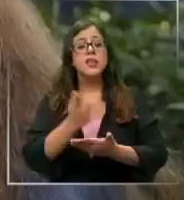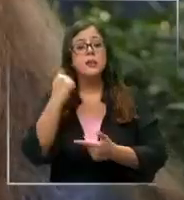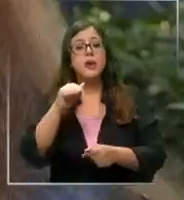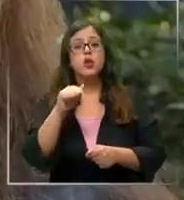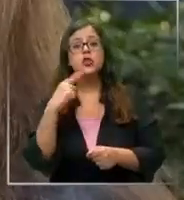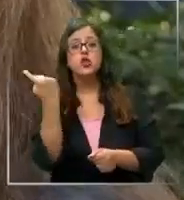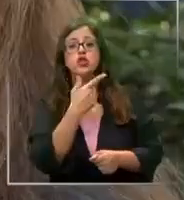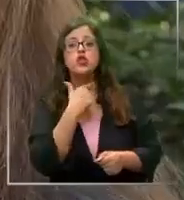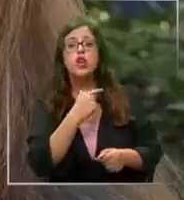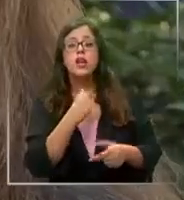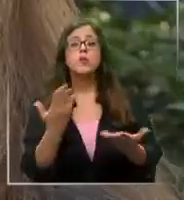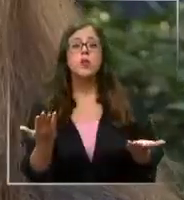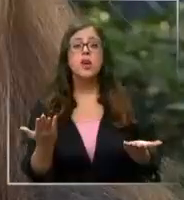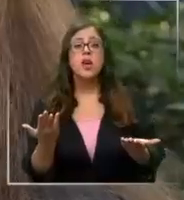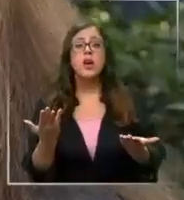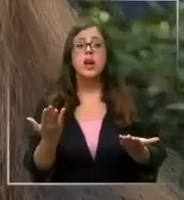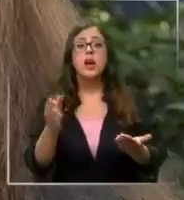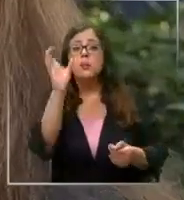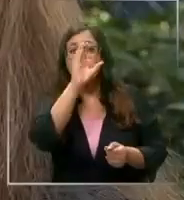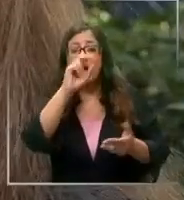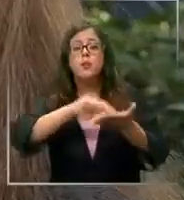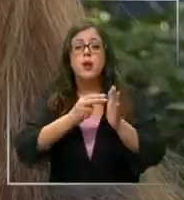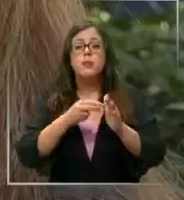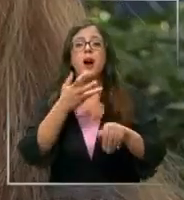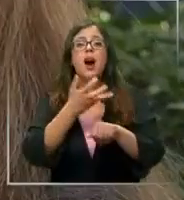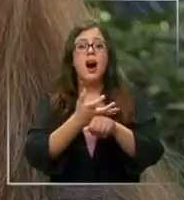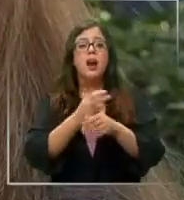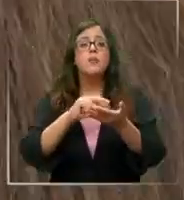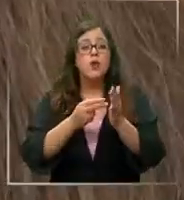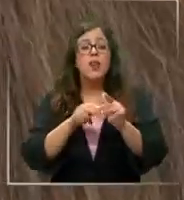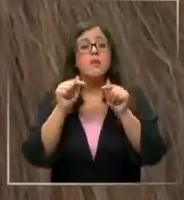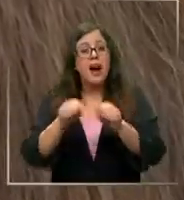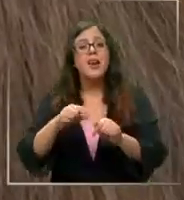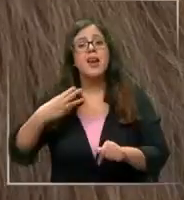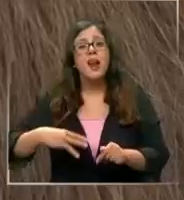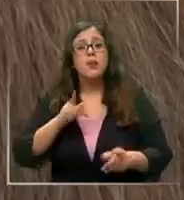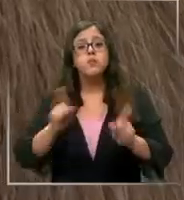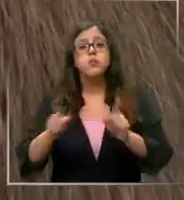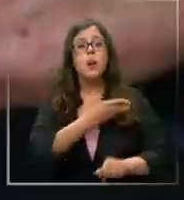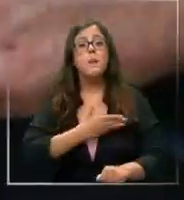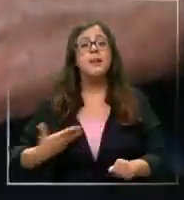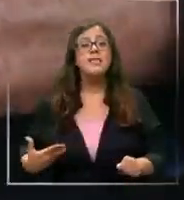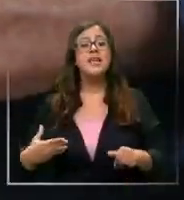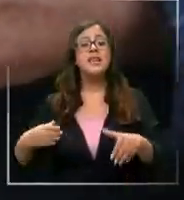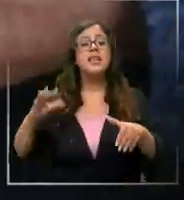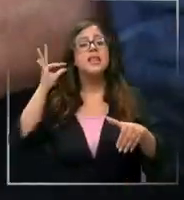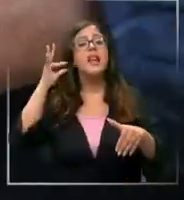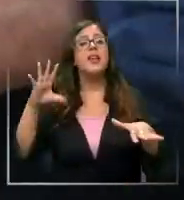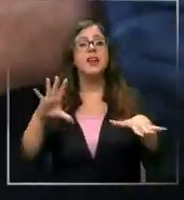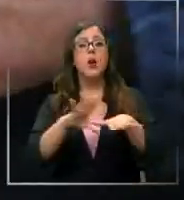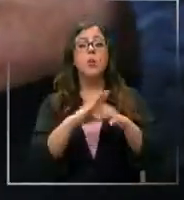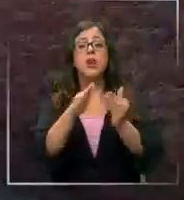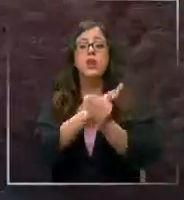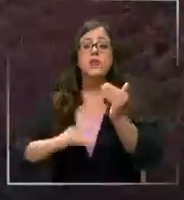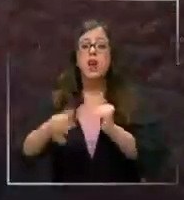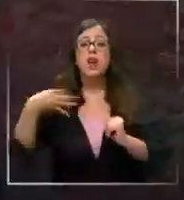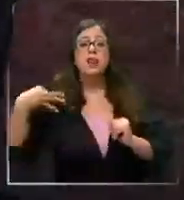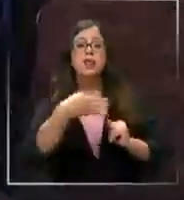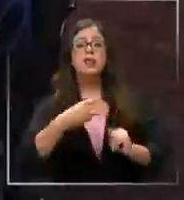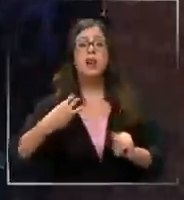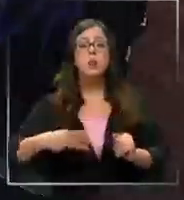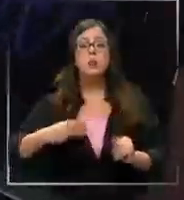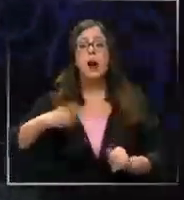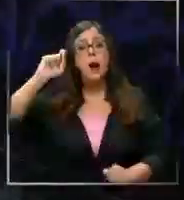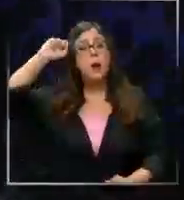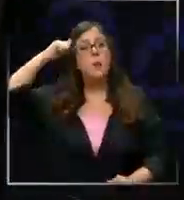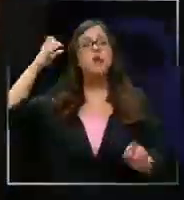ir al fondo de los problemas, hay deficiencias en la gestión municipal. La presidenta de la Junta de Vecinos dice que la Municipalidad de Providencia